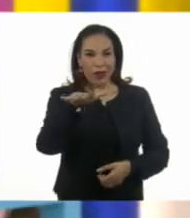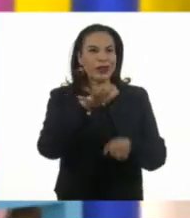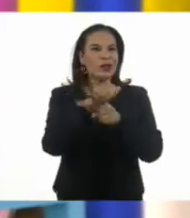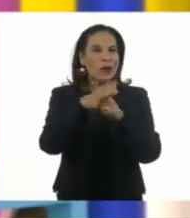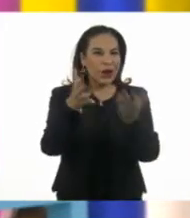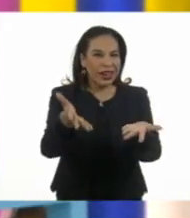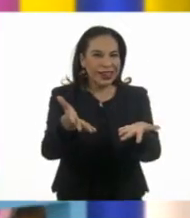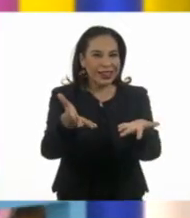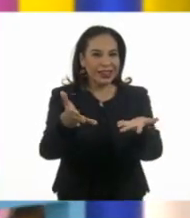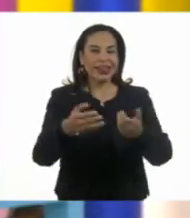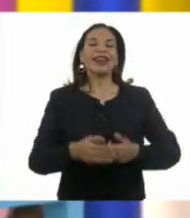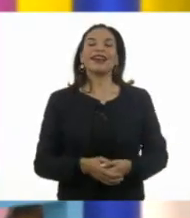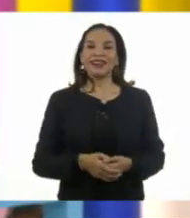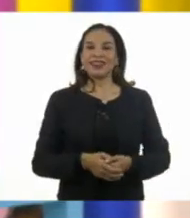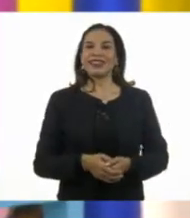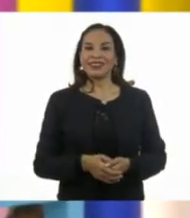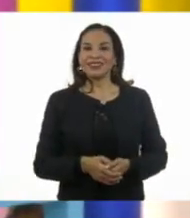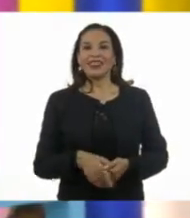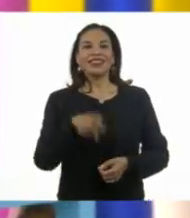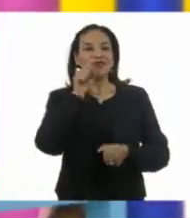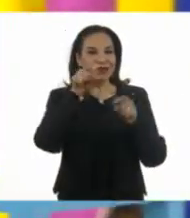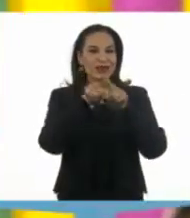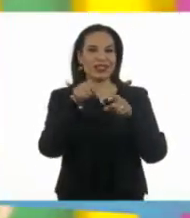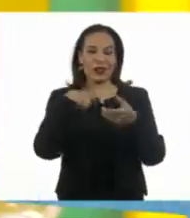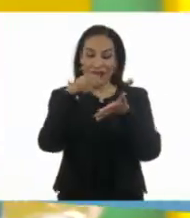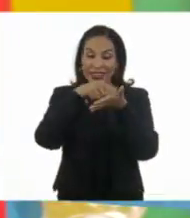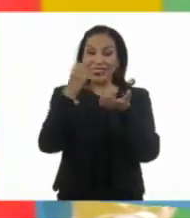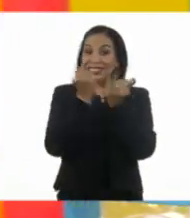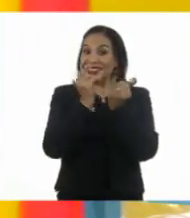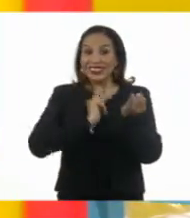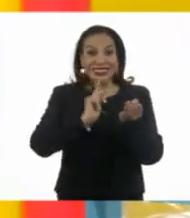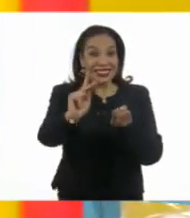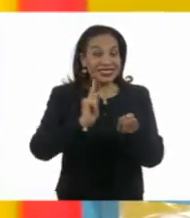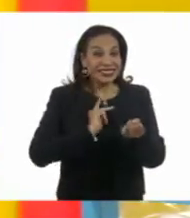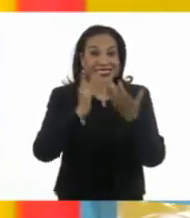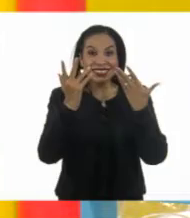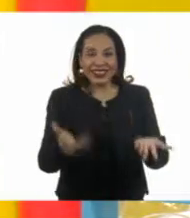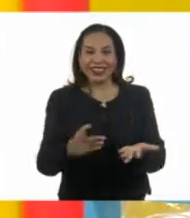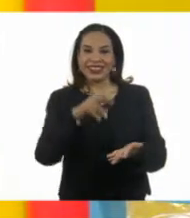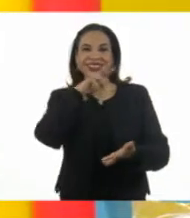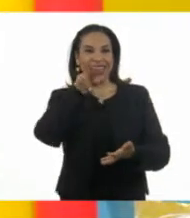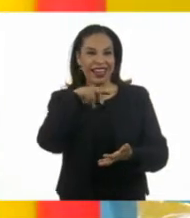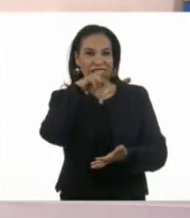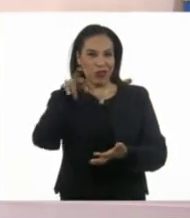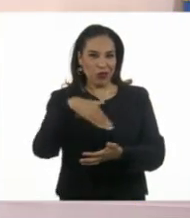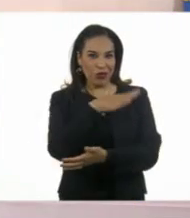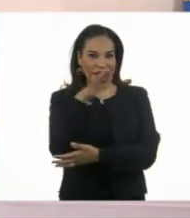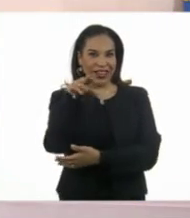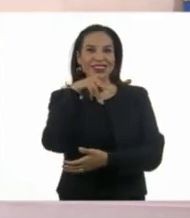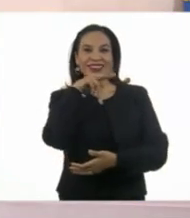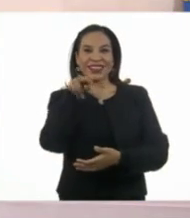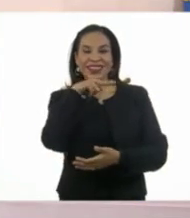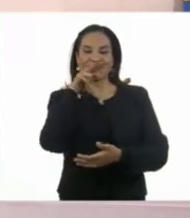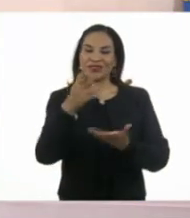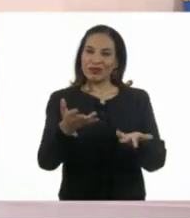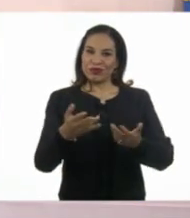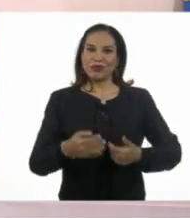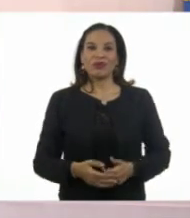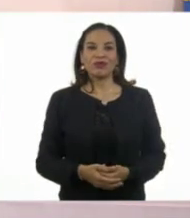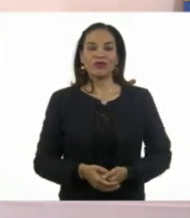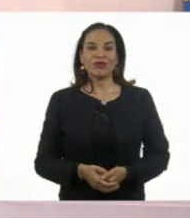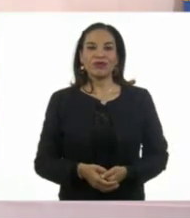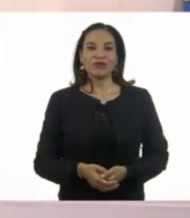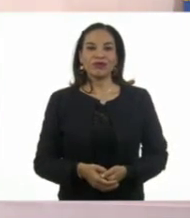es. Ajá, es la misma que yo anoté, sí, sí. Es serpiente. Serpiente.